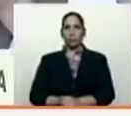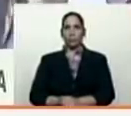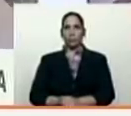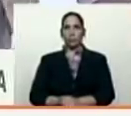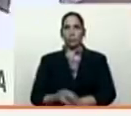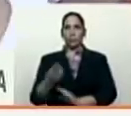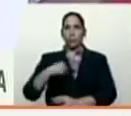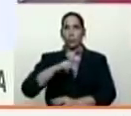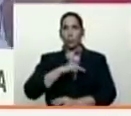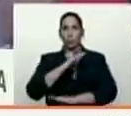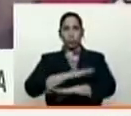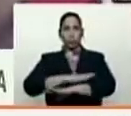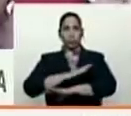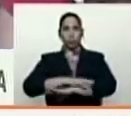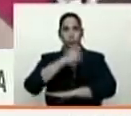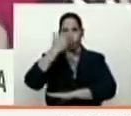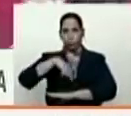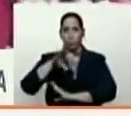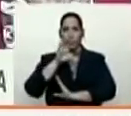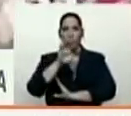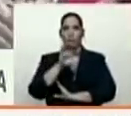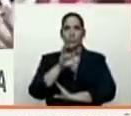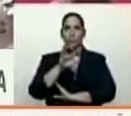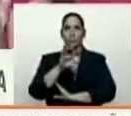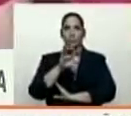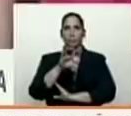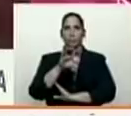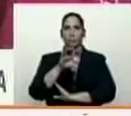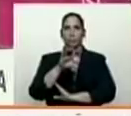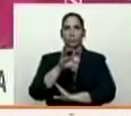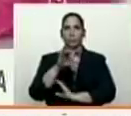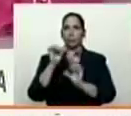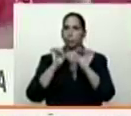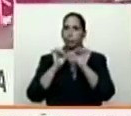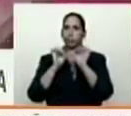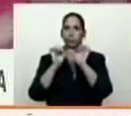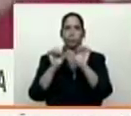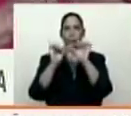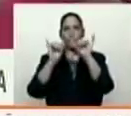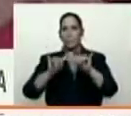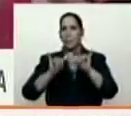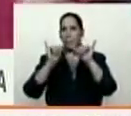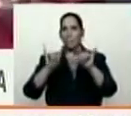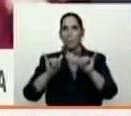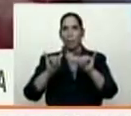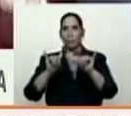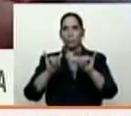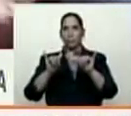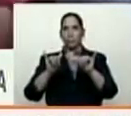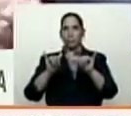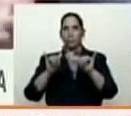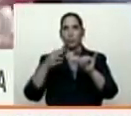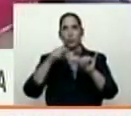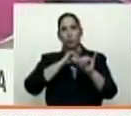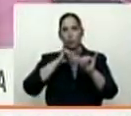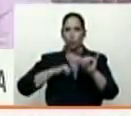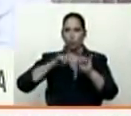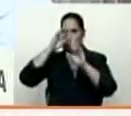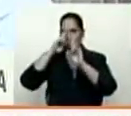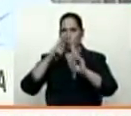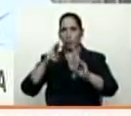Nuestra conducta como nación ha sido y seguirá siendo la misma. Somos respetuosos de las